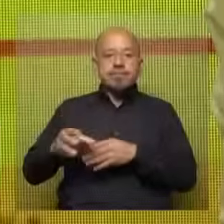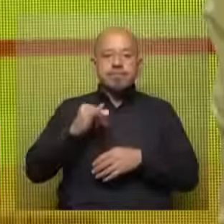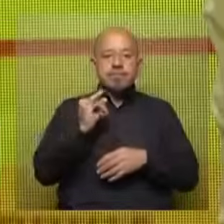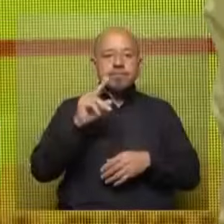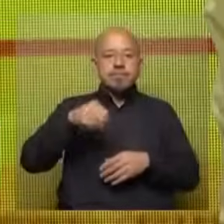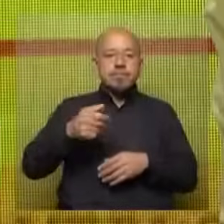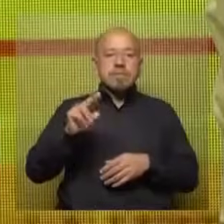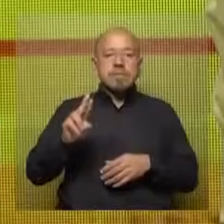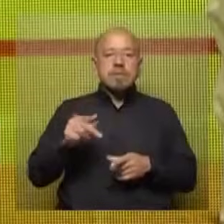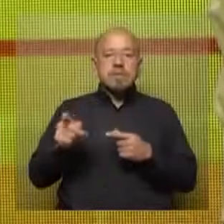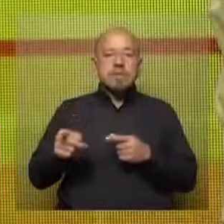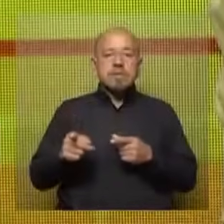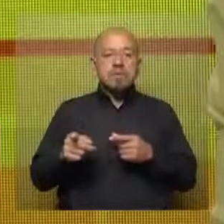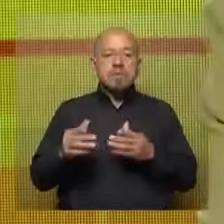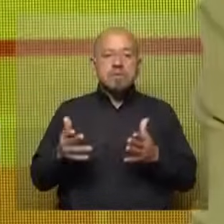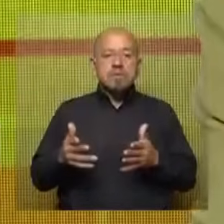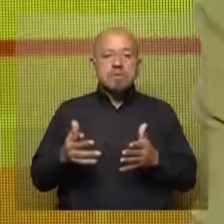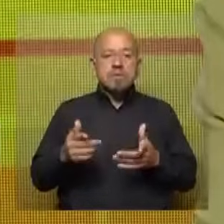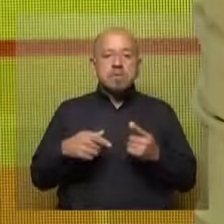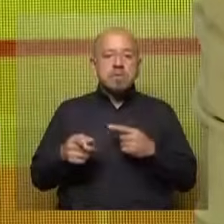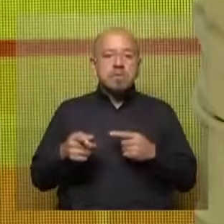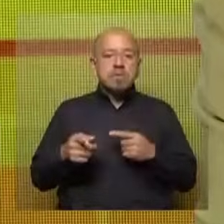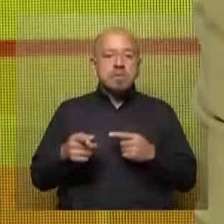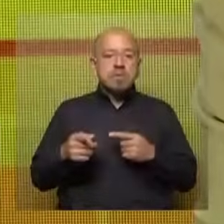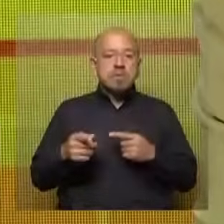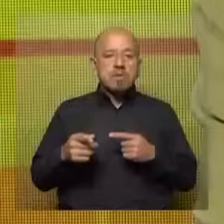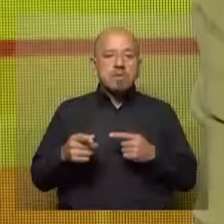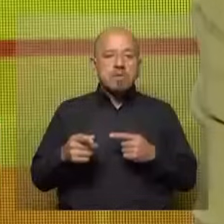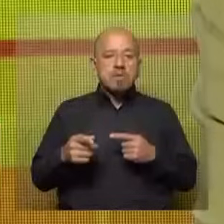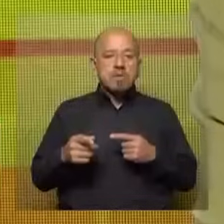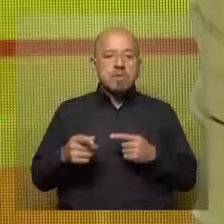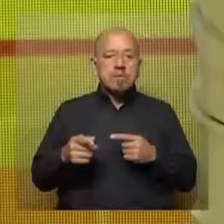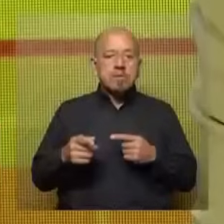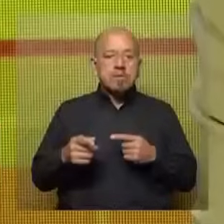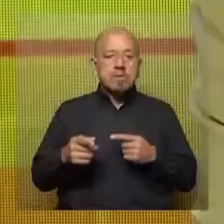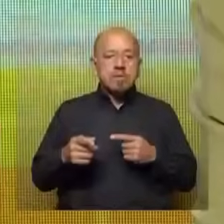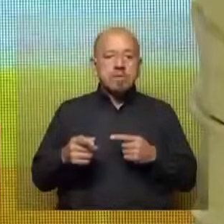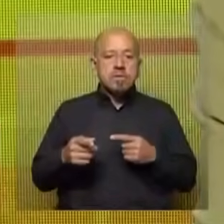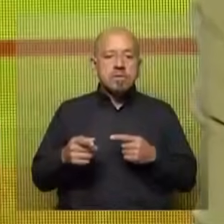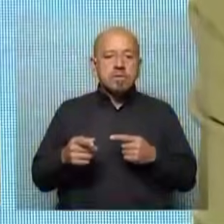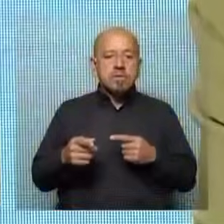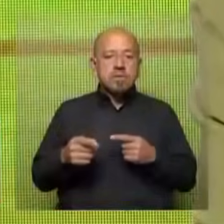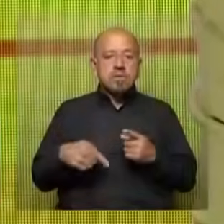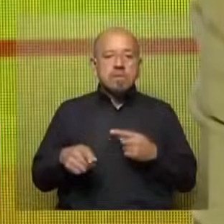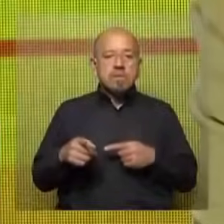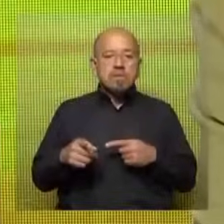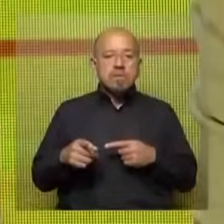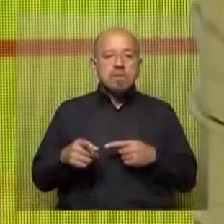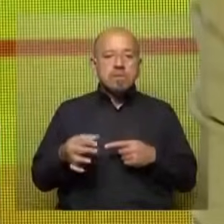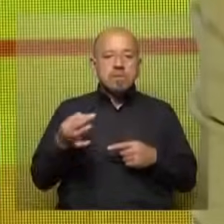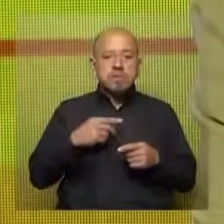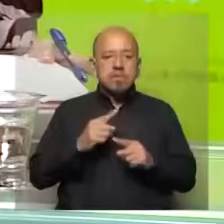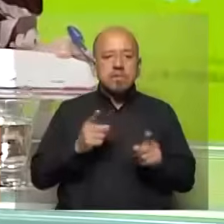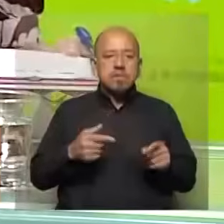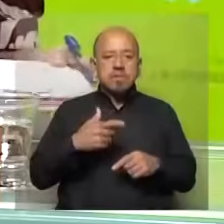una picadora de carne, y de esto me hago cargo, sino que venga, ¿cómo es que se llama este? Y que me diga que no. Y